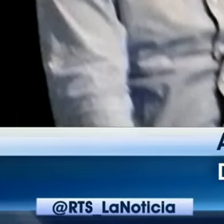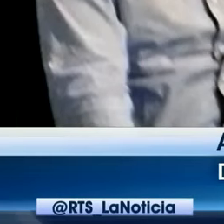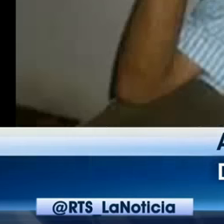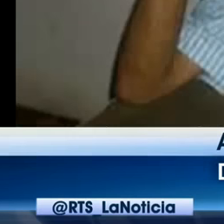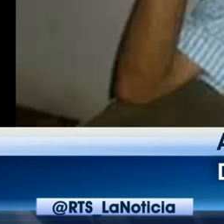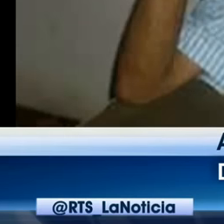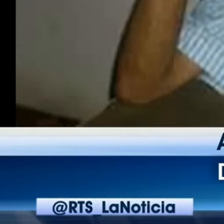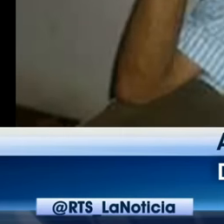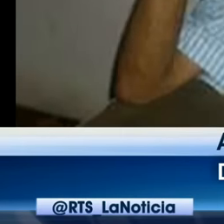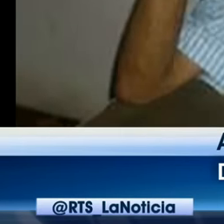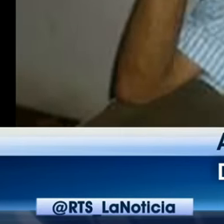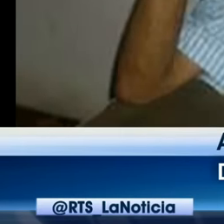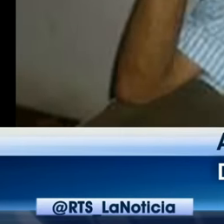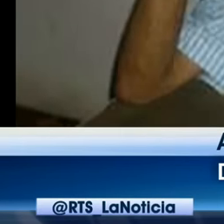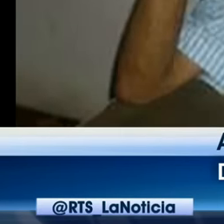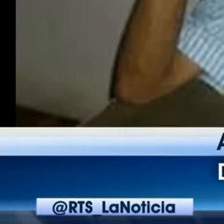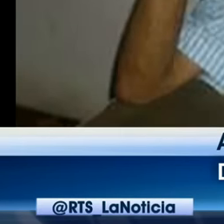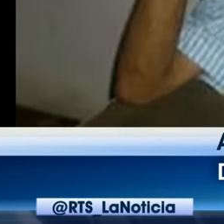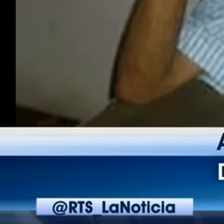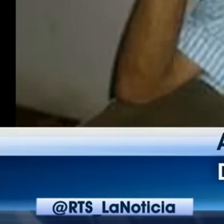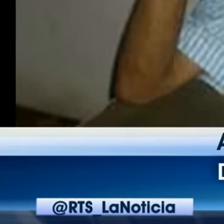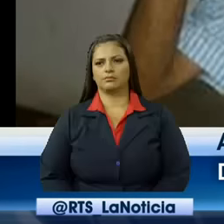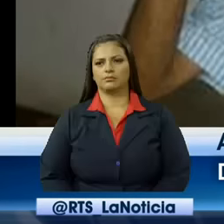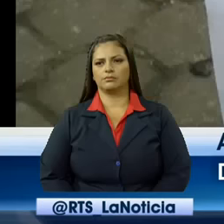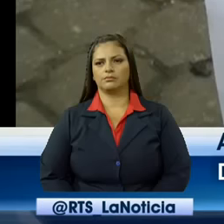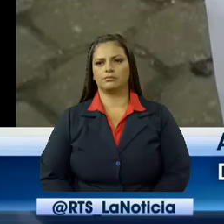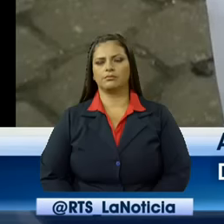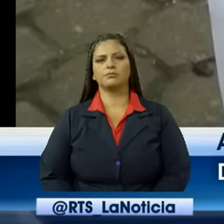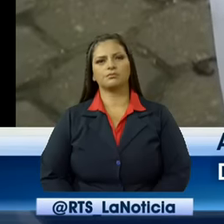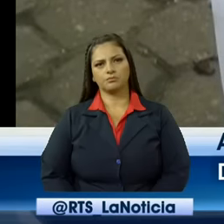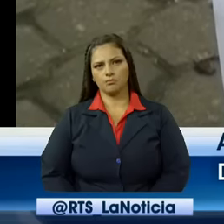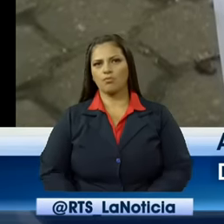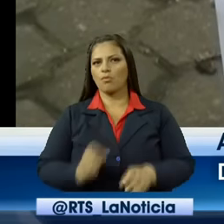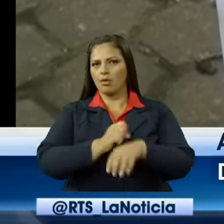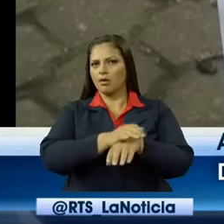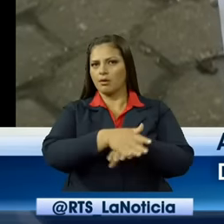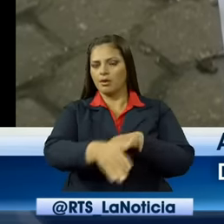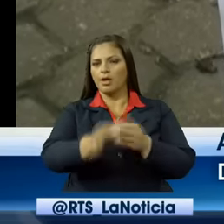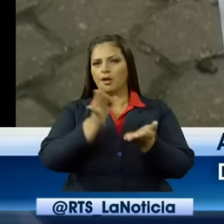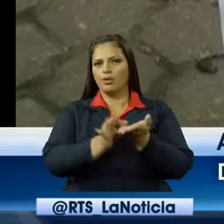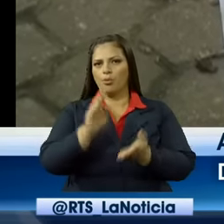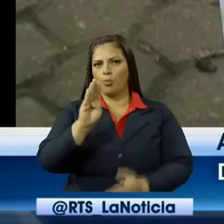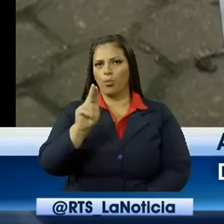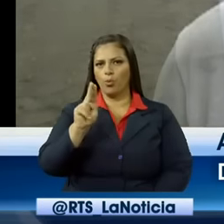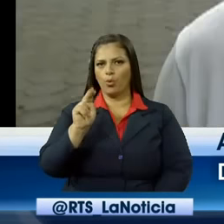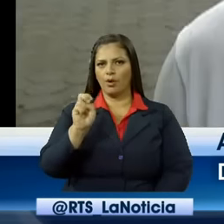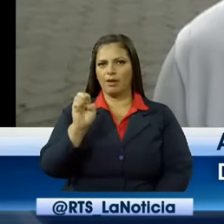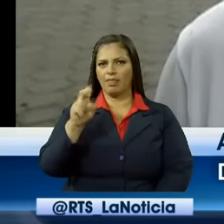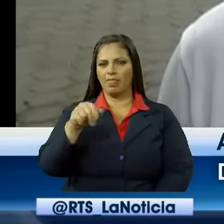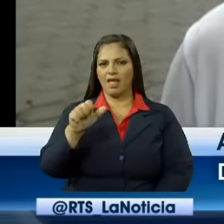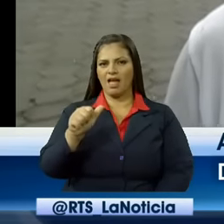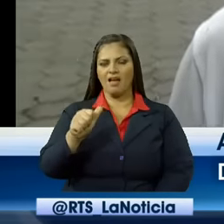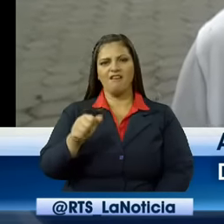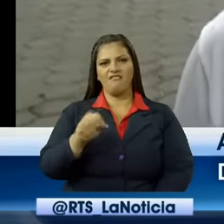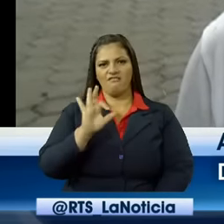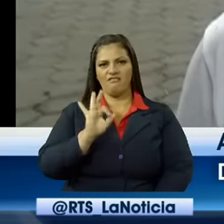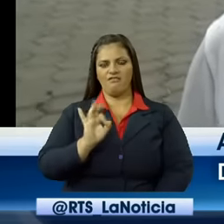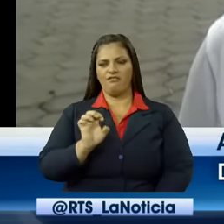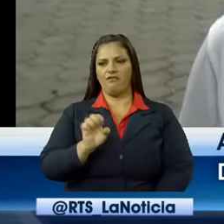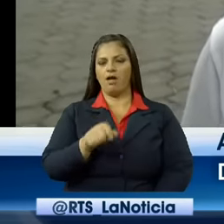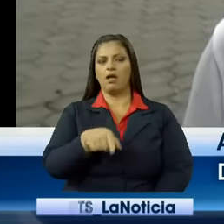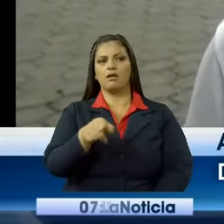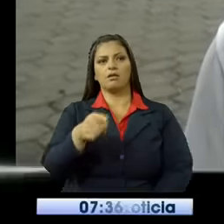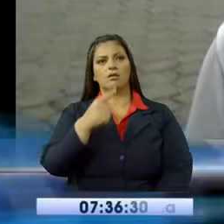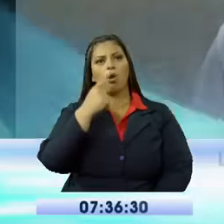familiares, don Pime, como es conocido el adulto mayor, dejó el hogar sin que nadie sepa hasta ahora su paradero. Ya nosotros ya no tenemos rincón